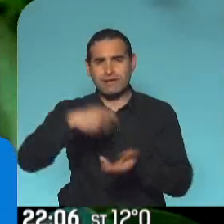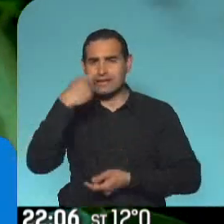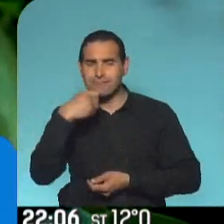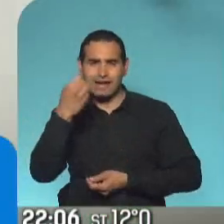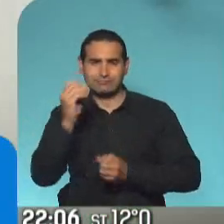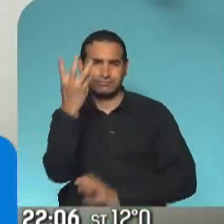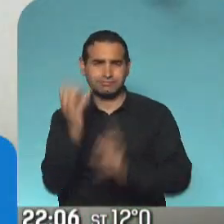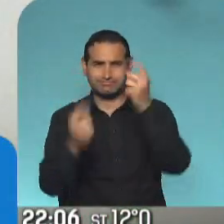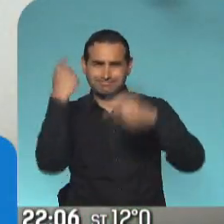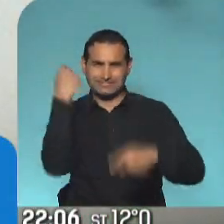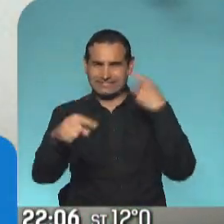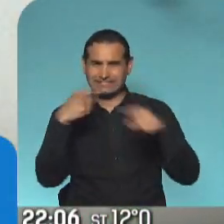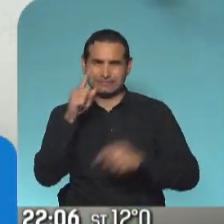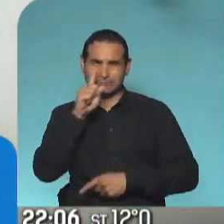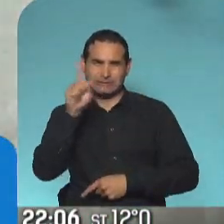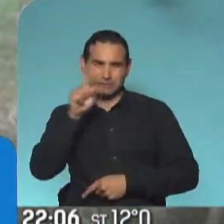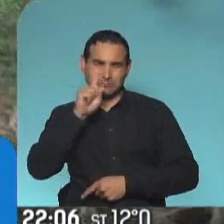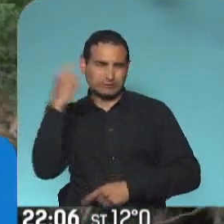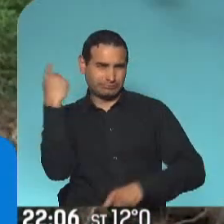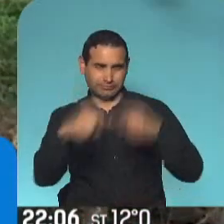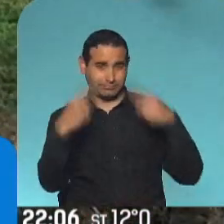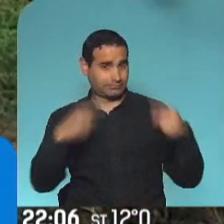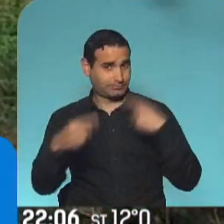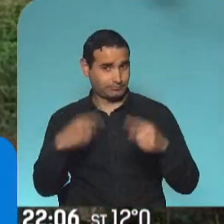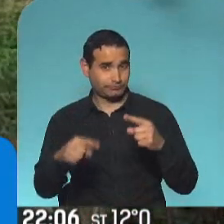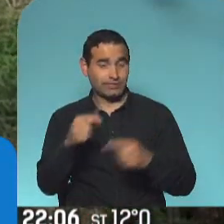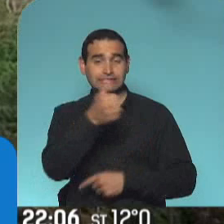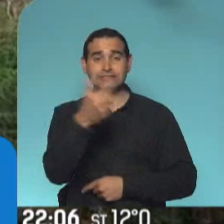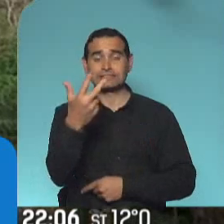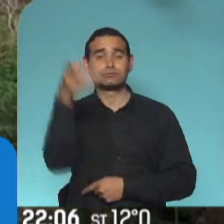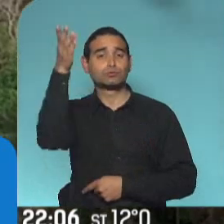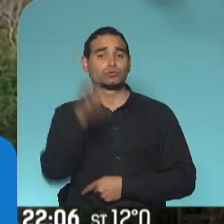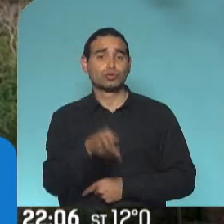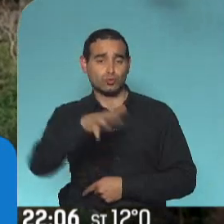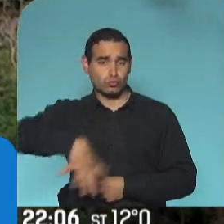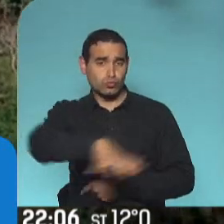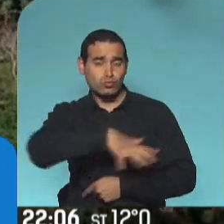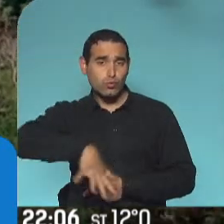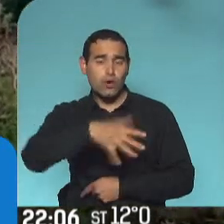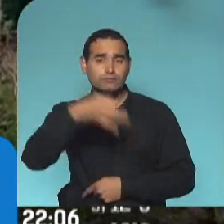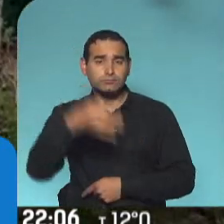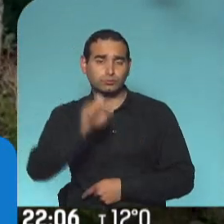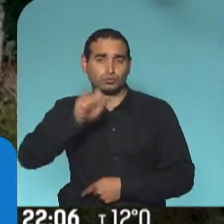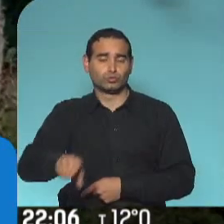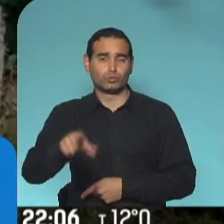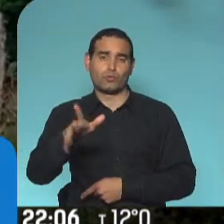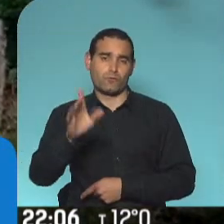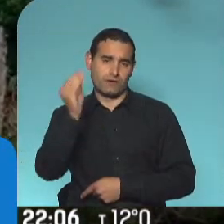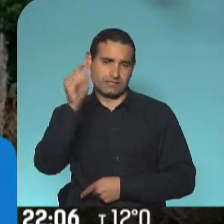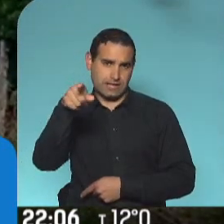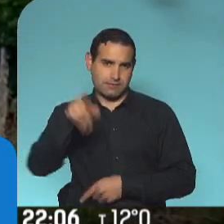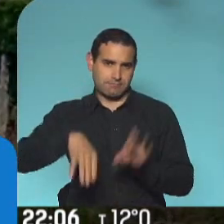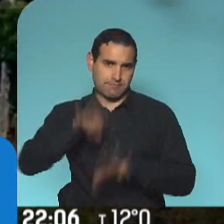el que viven miles de especies de flora y fauna. El 63% de este territorio pertenece a Brasil, el país